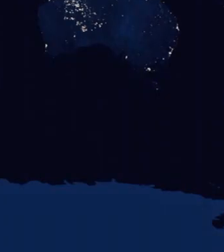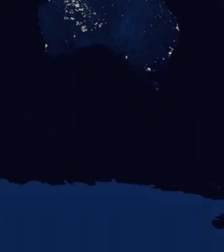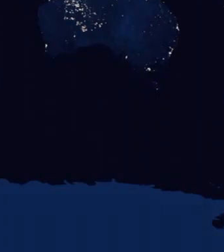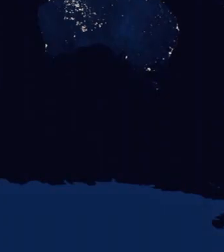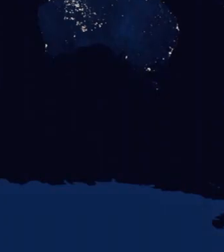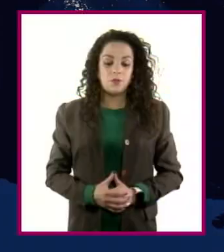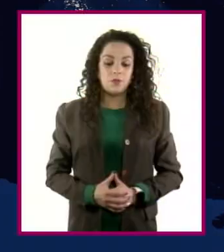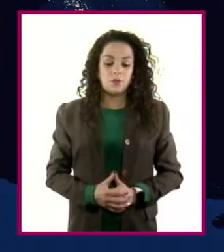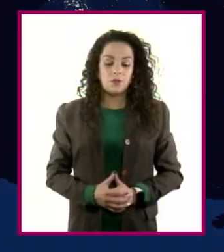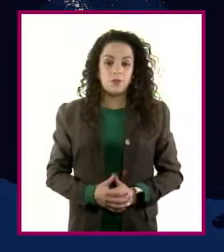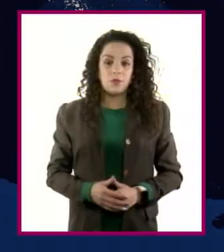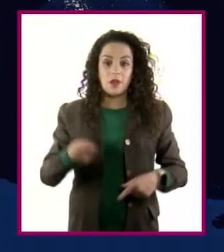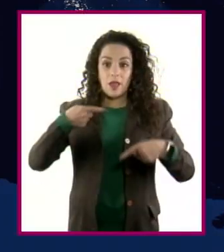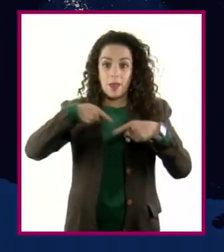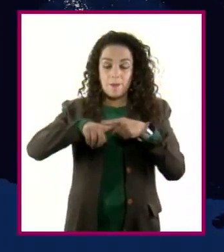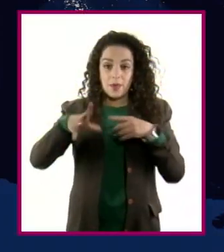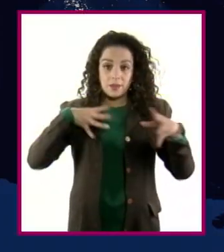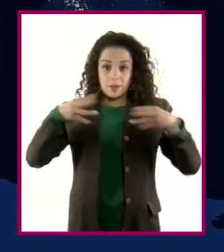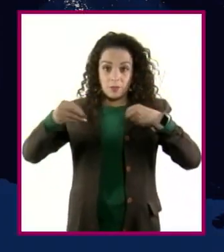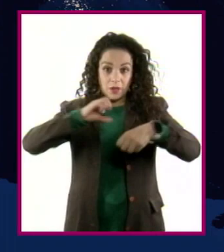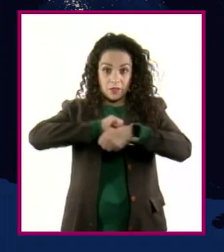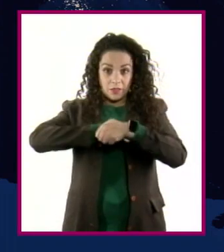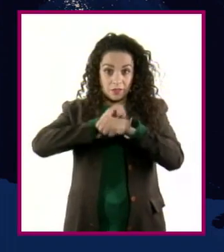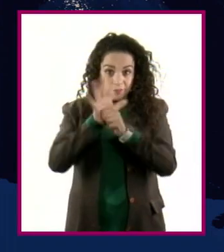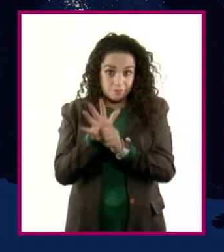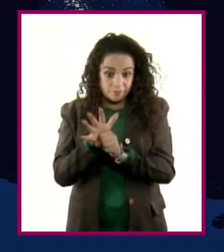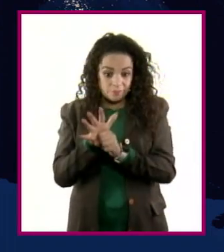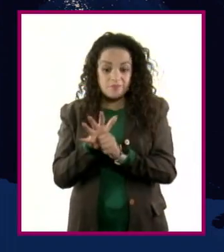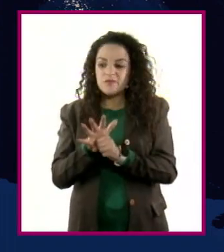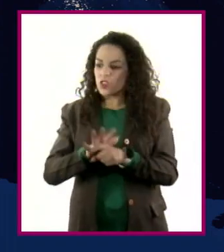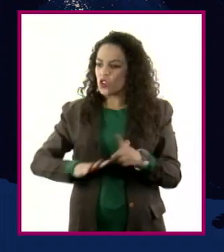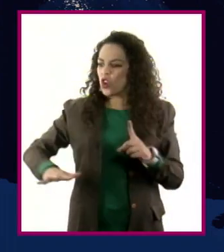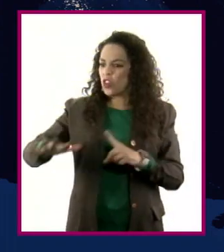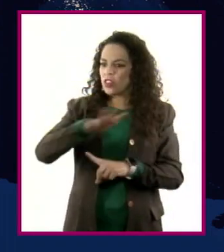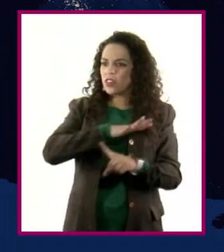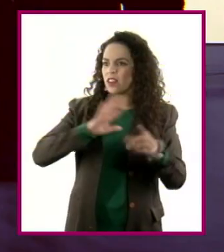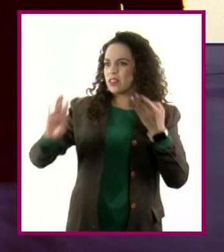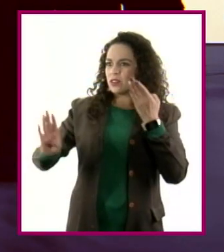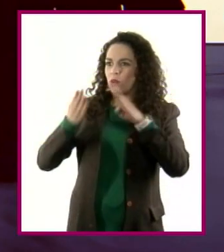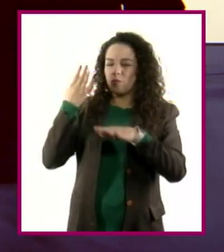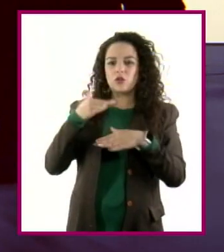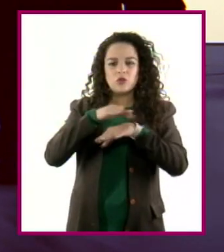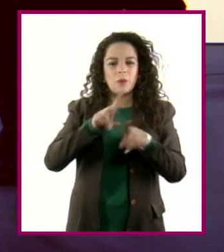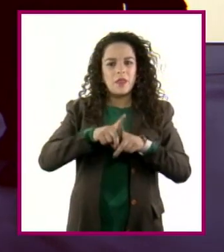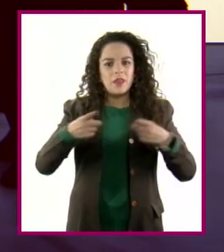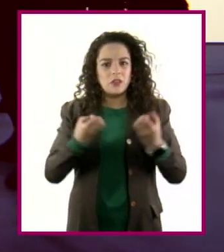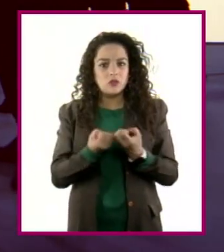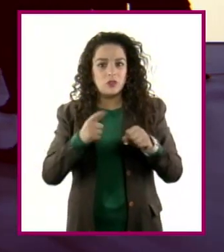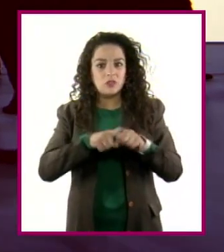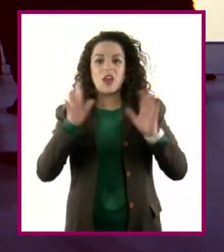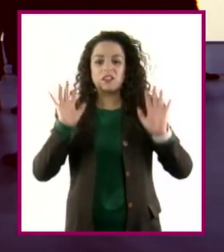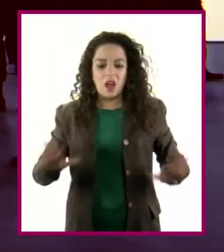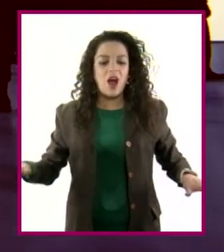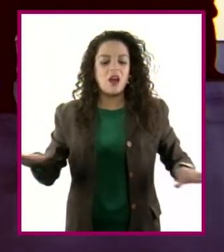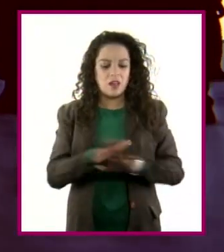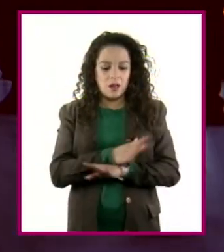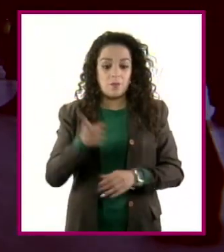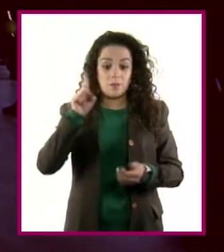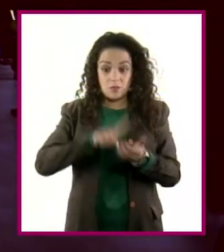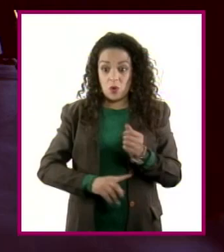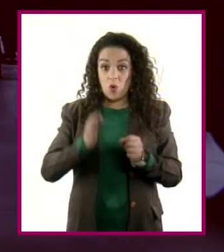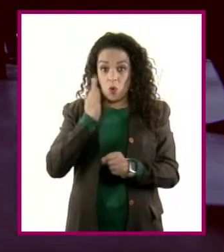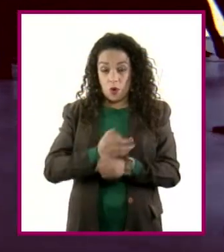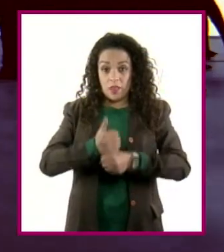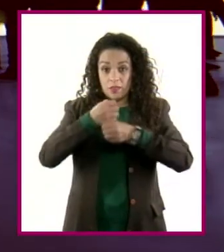A raíz de la pandemia de COVID-19, el contexto mundial en cuanto a desarrollo social ha cambiado. Esta pandemia es una crisis sanitaria, pero